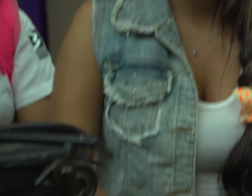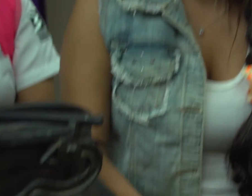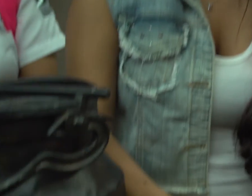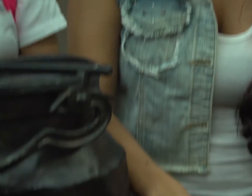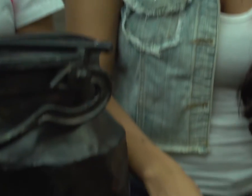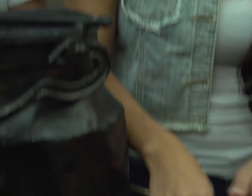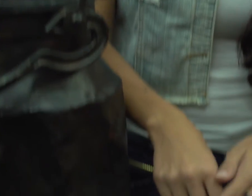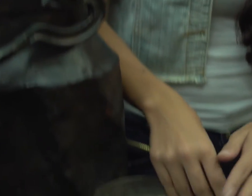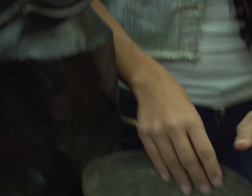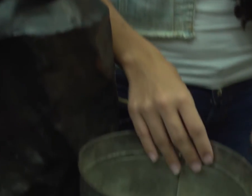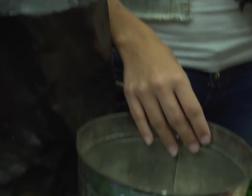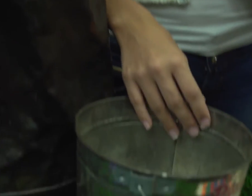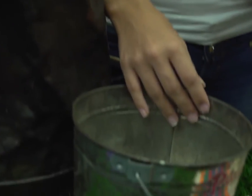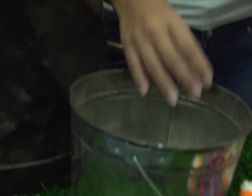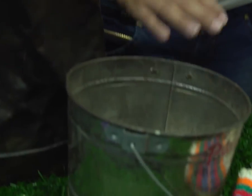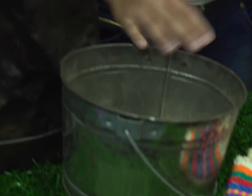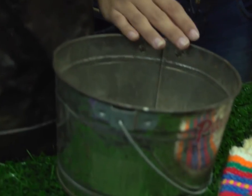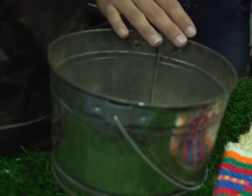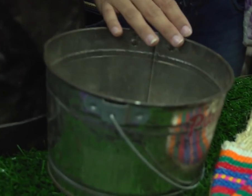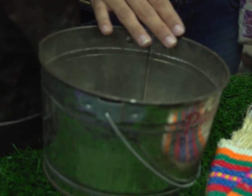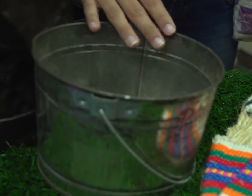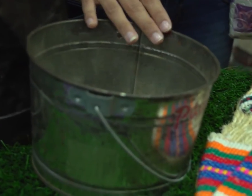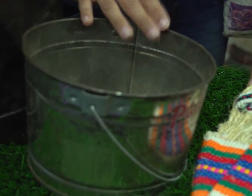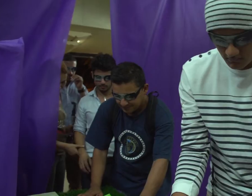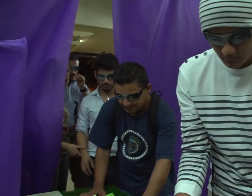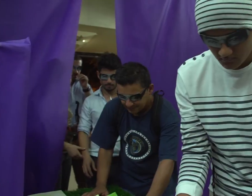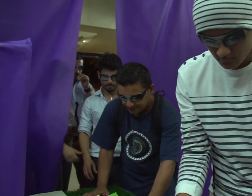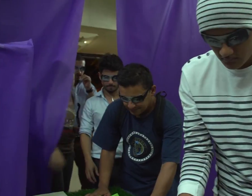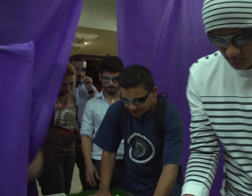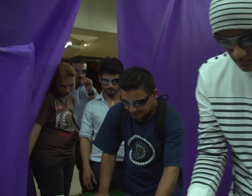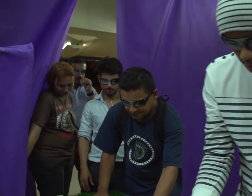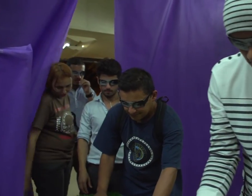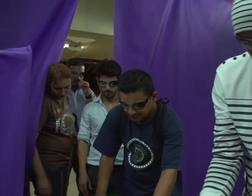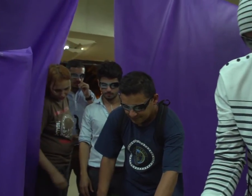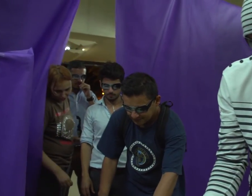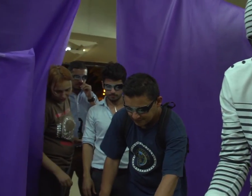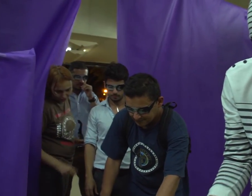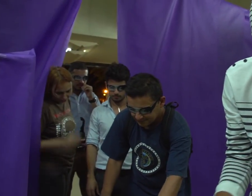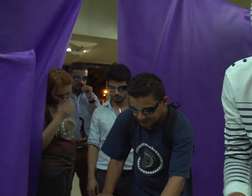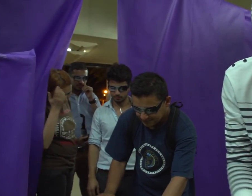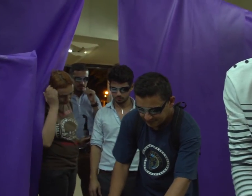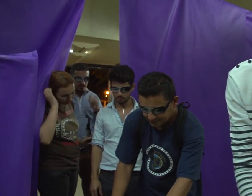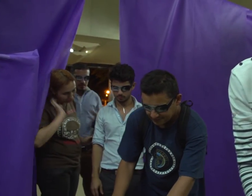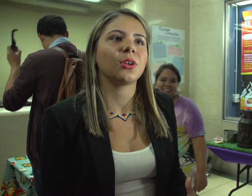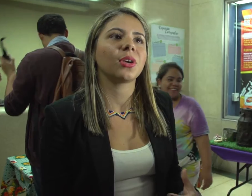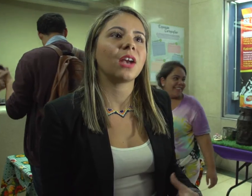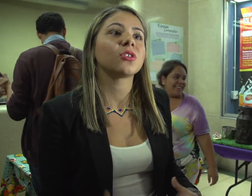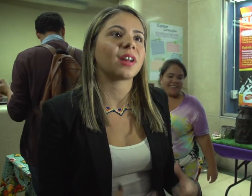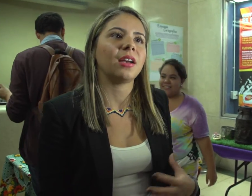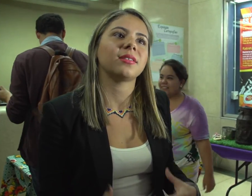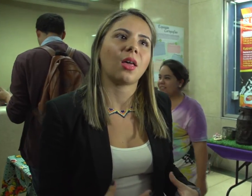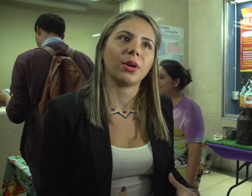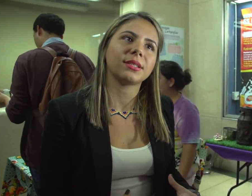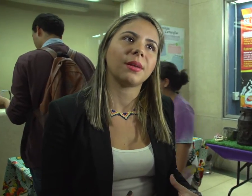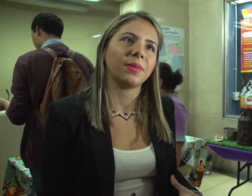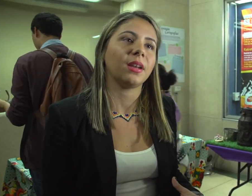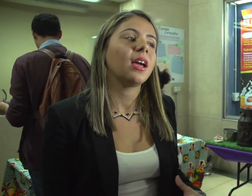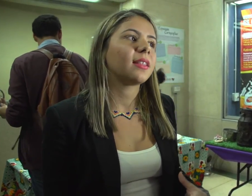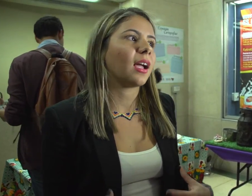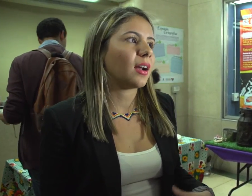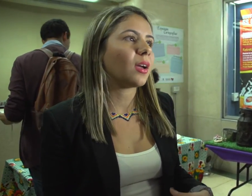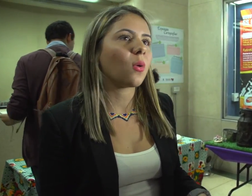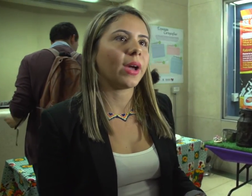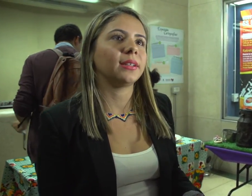conciencia no solo a los que ofrecen, intervienen ya a la realización posterior del material, sino que a los realizadores